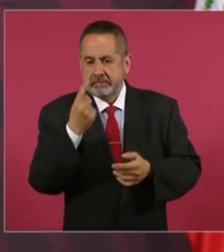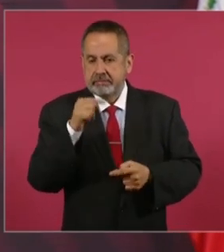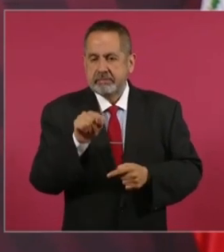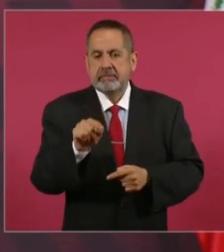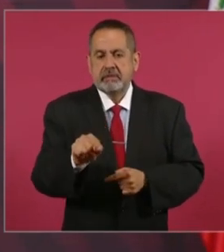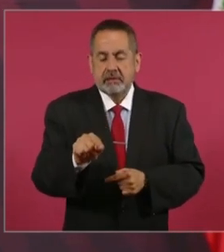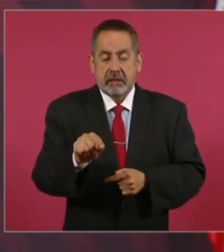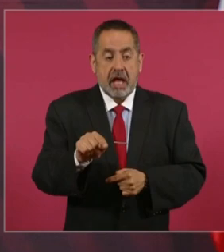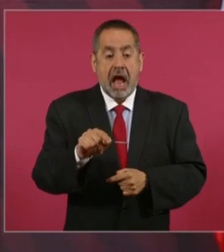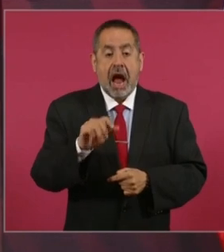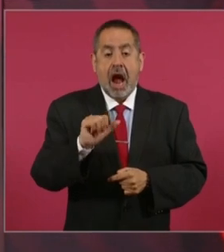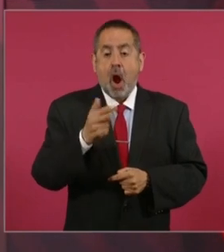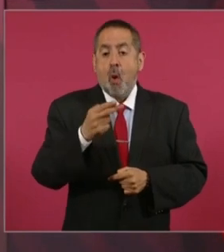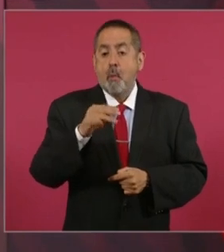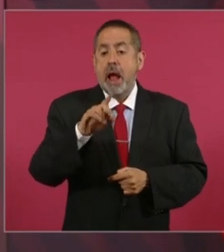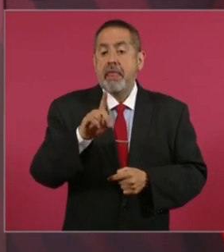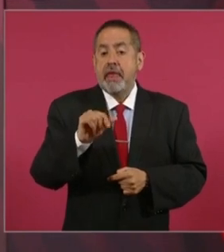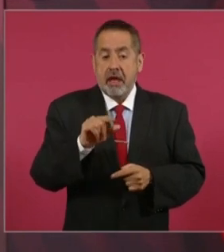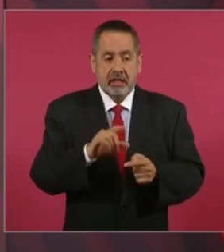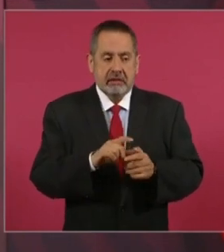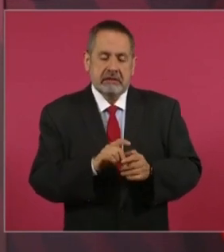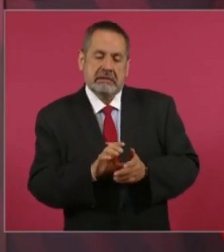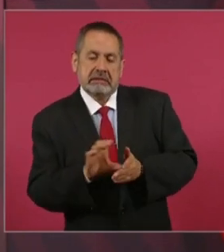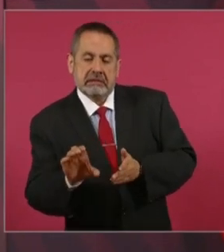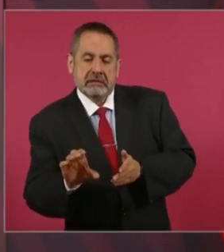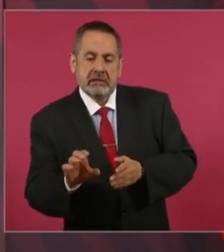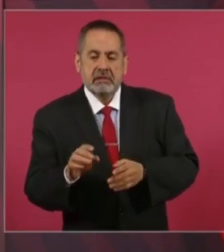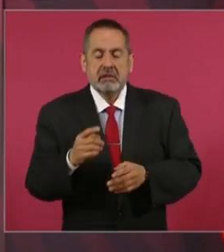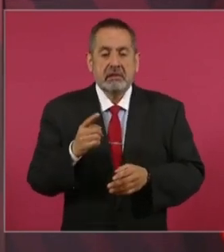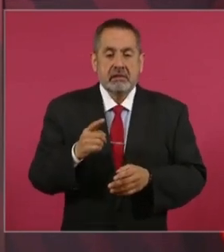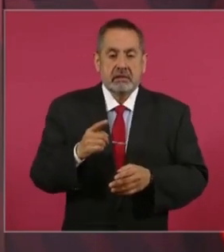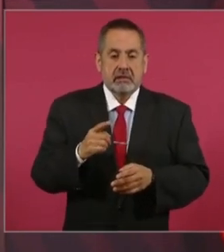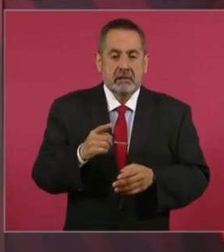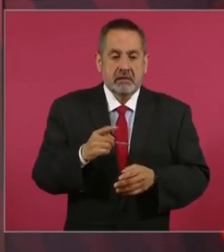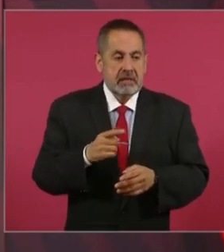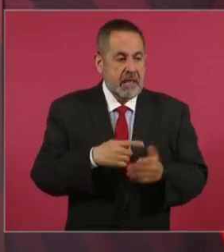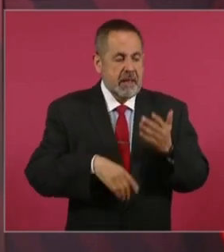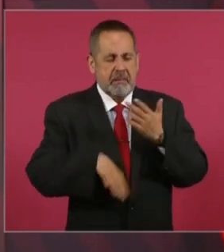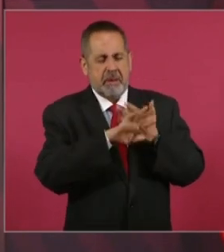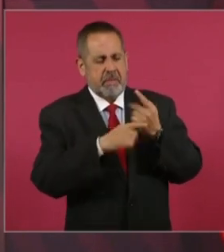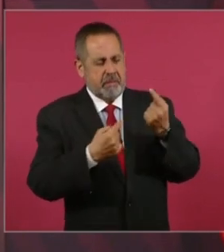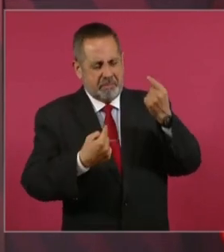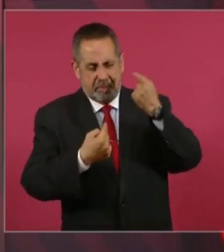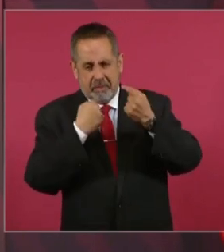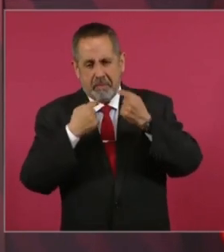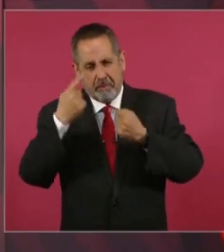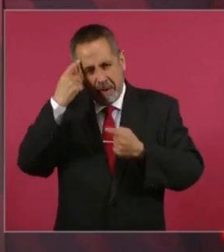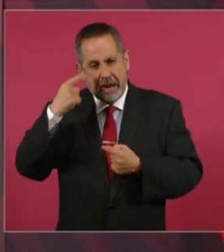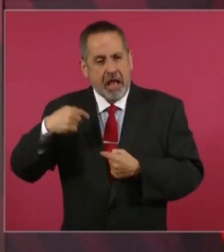a Ahumada y destruirme políticamente.